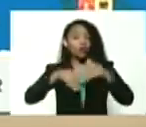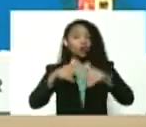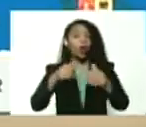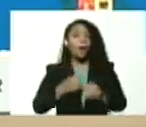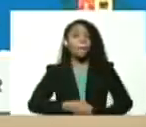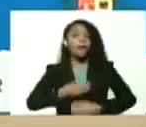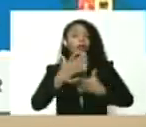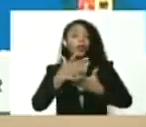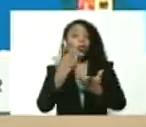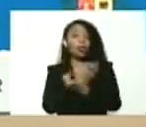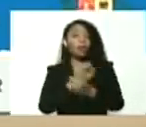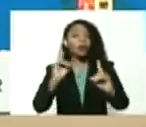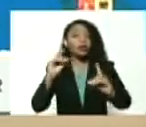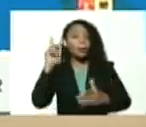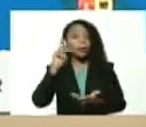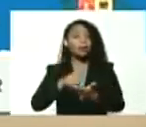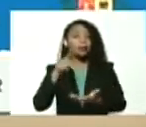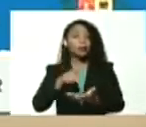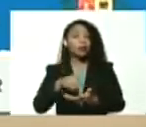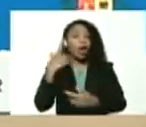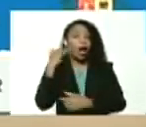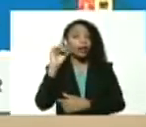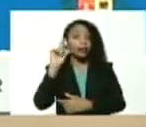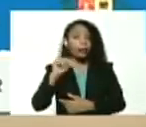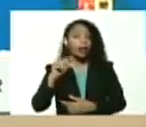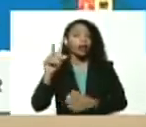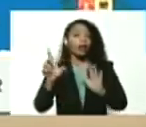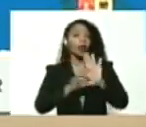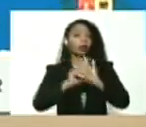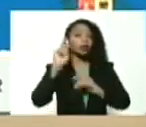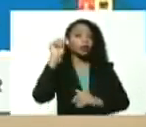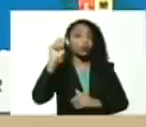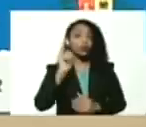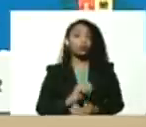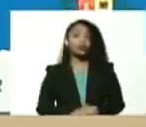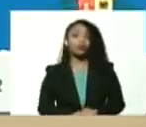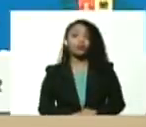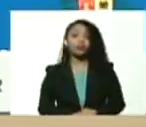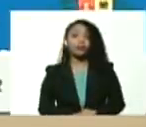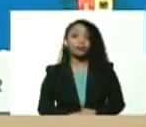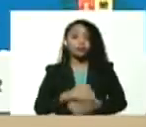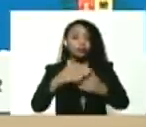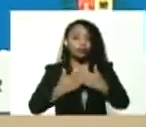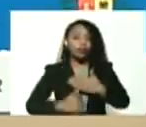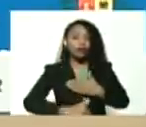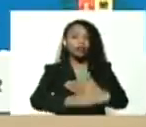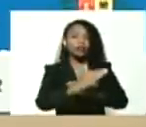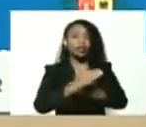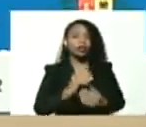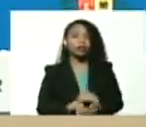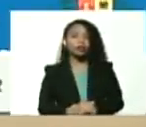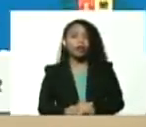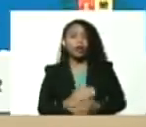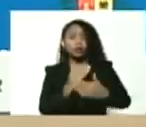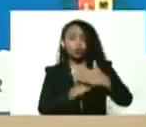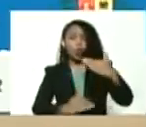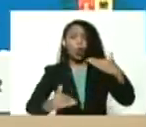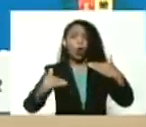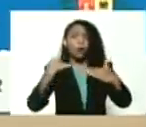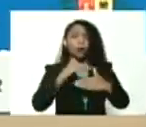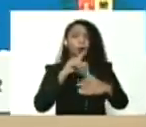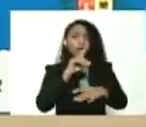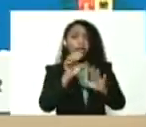democracia participativa, que también está en nuestra Constitución, de avanzada. Superamos esa etapa